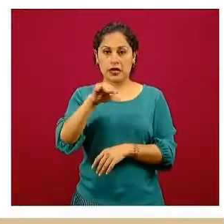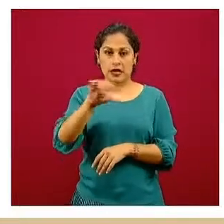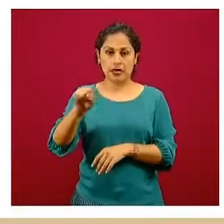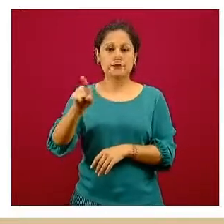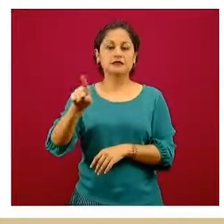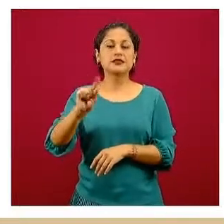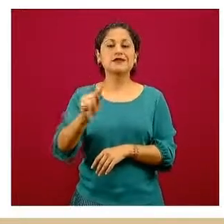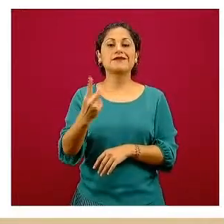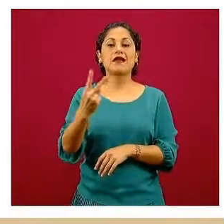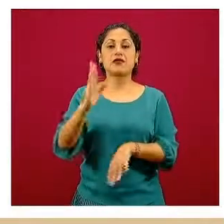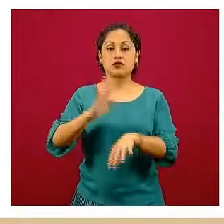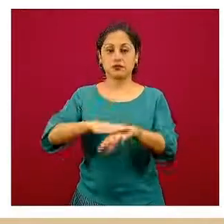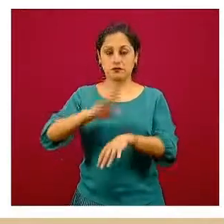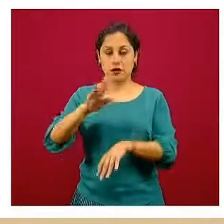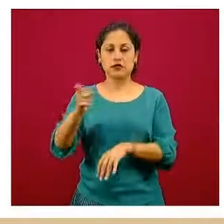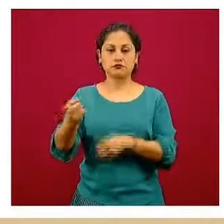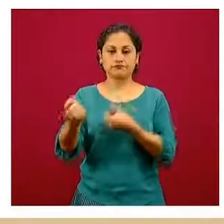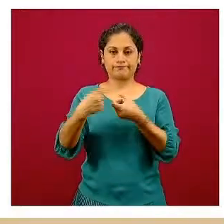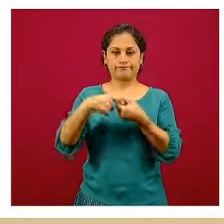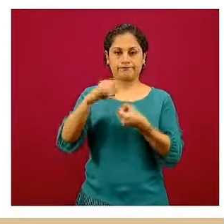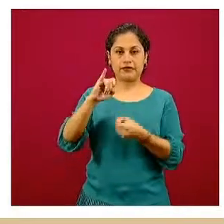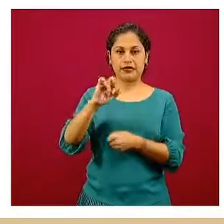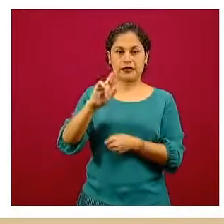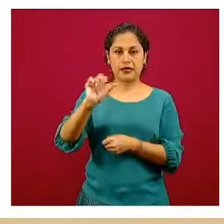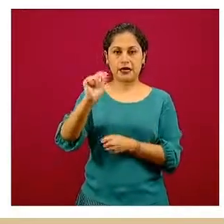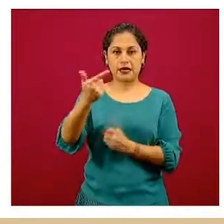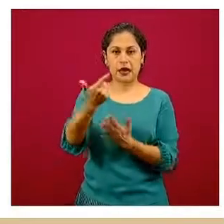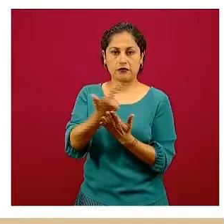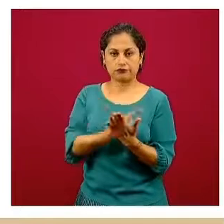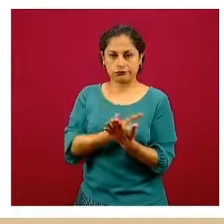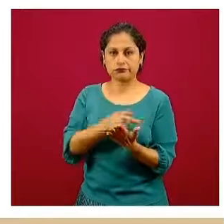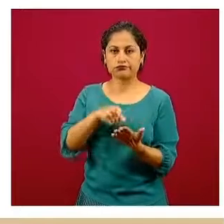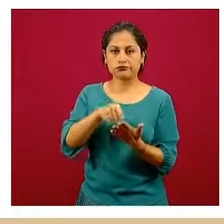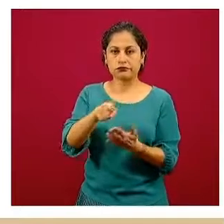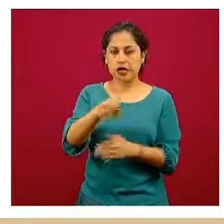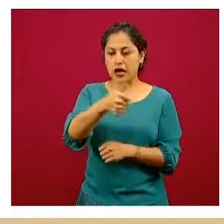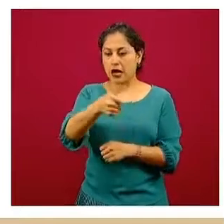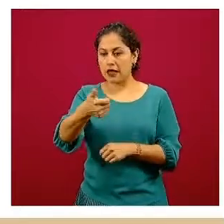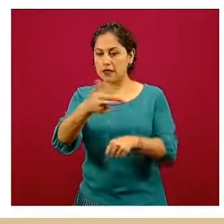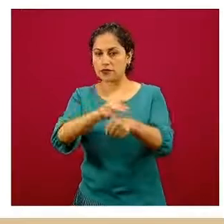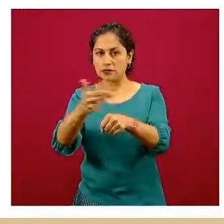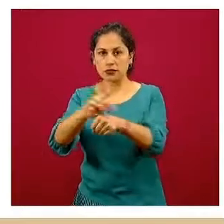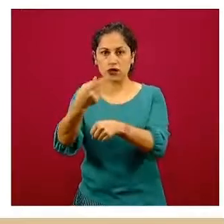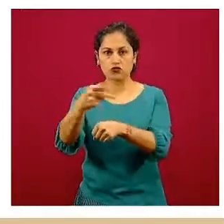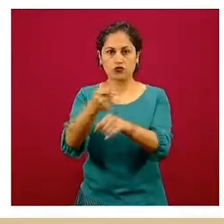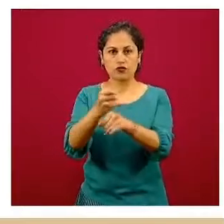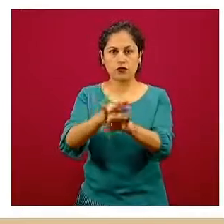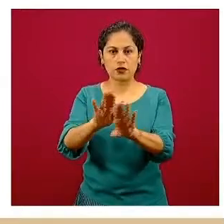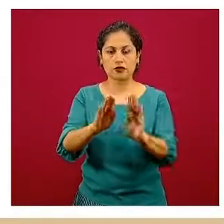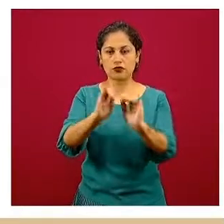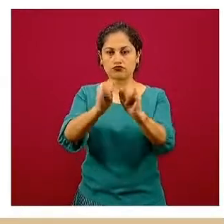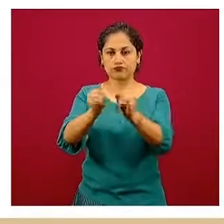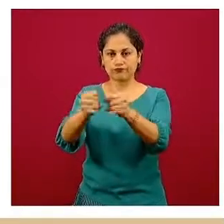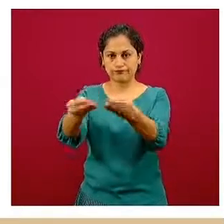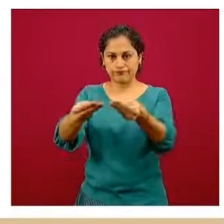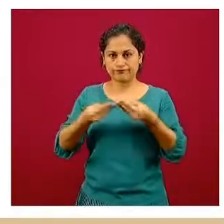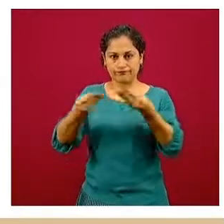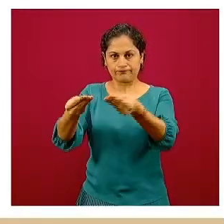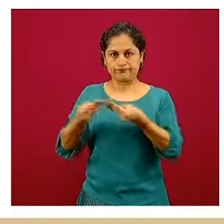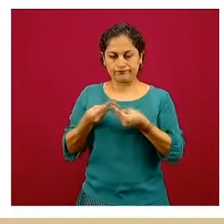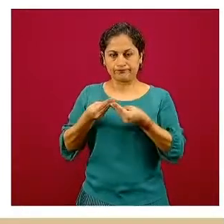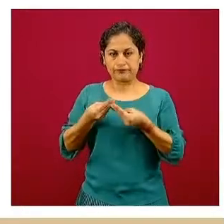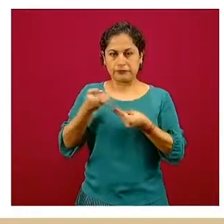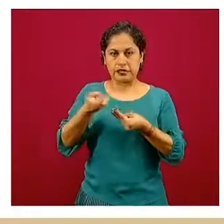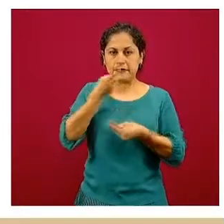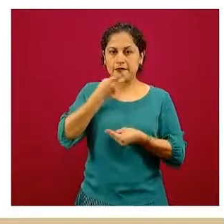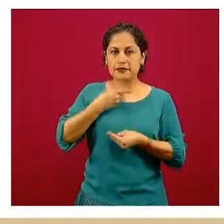ya aparecen en la red IRAG, reportando también de manera individual sus camas disponibles y sus camas ocupadas. Si